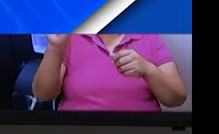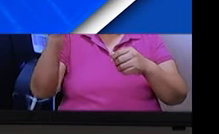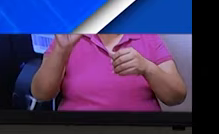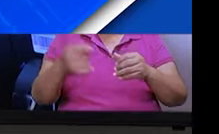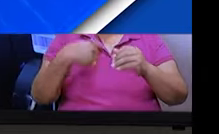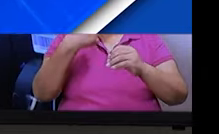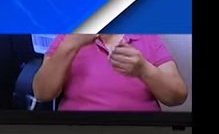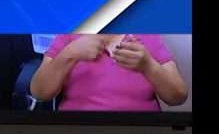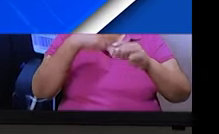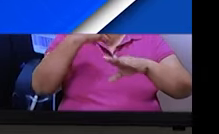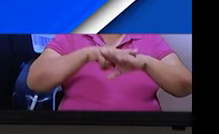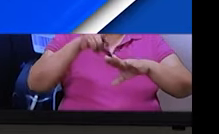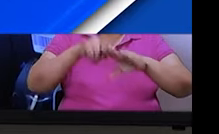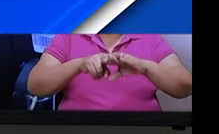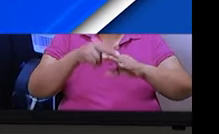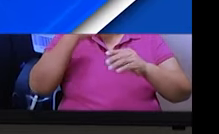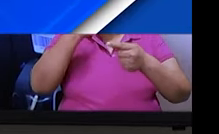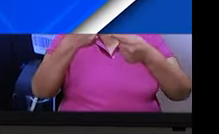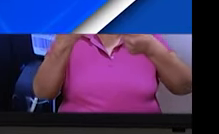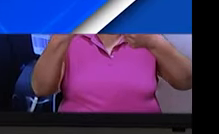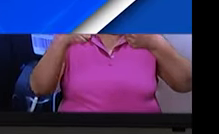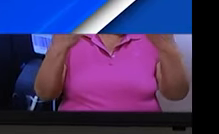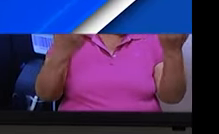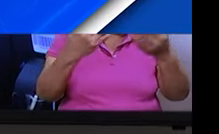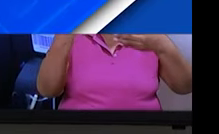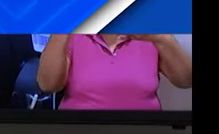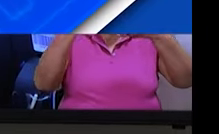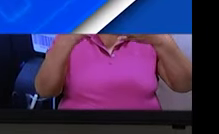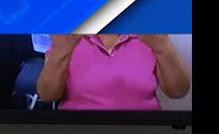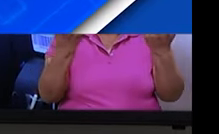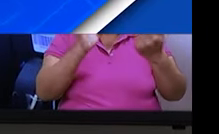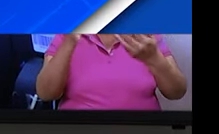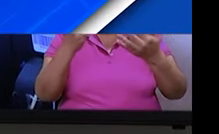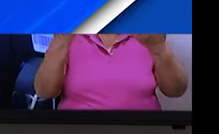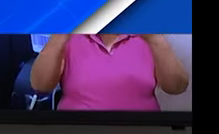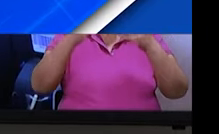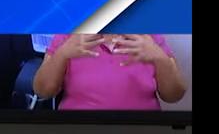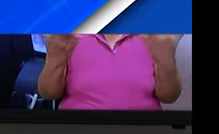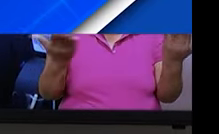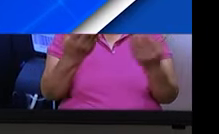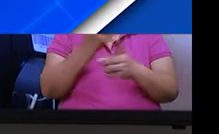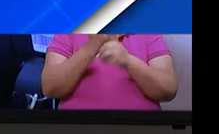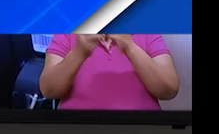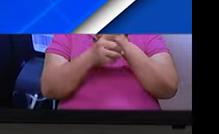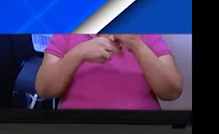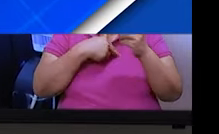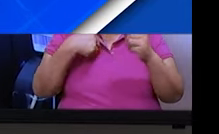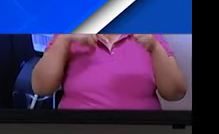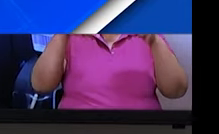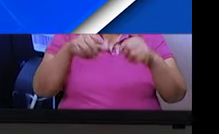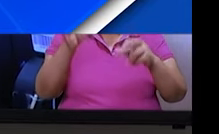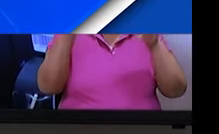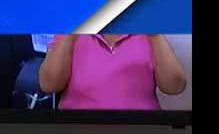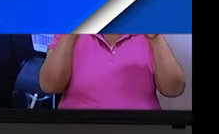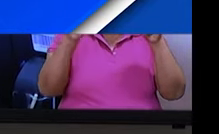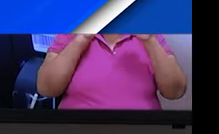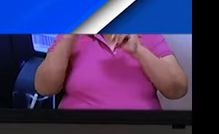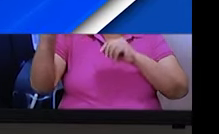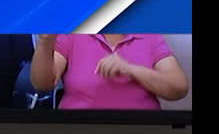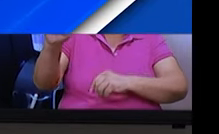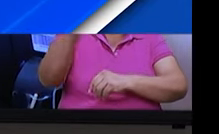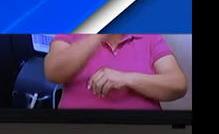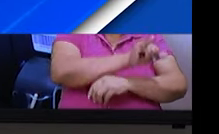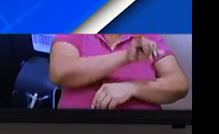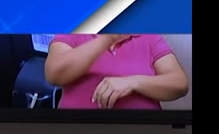que establece esquemas, estándares y condiciones en materia de transporte aéreo.